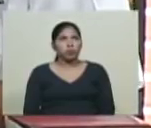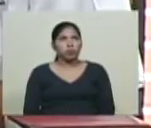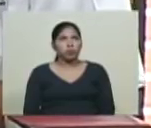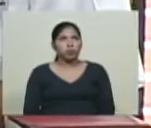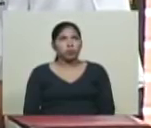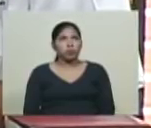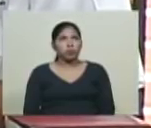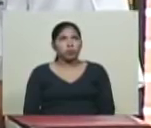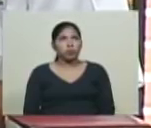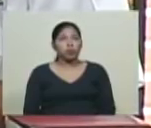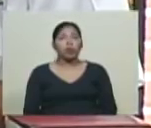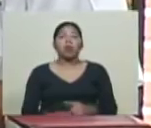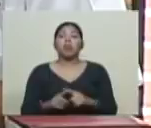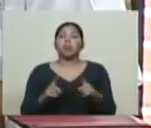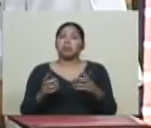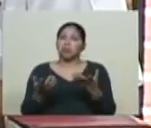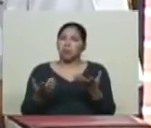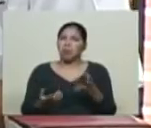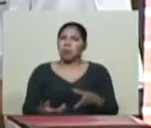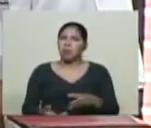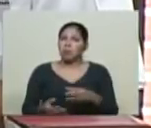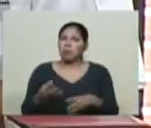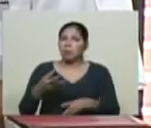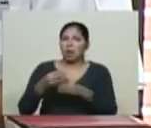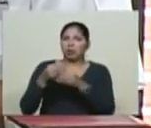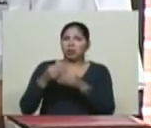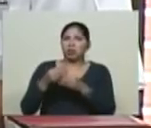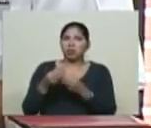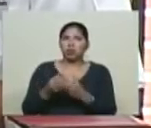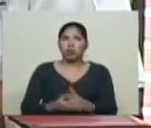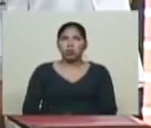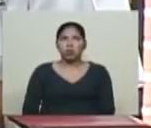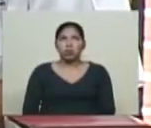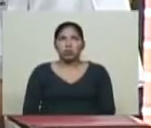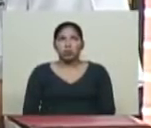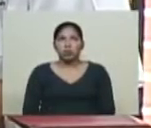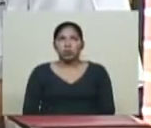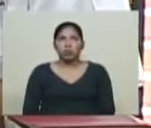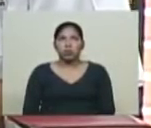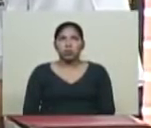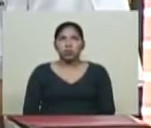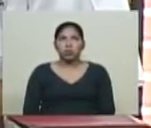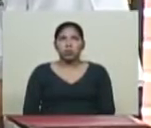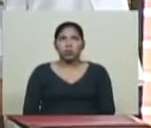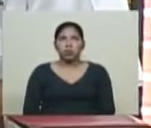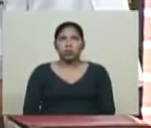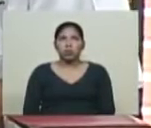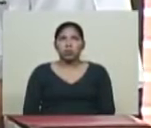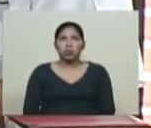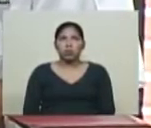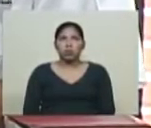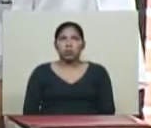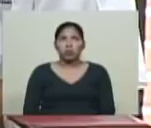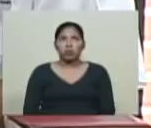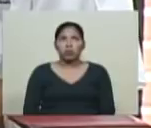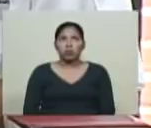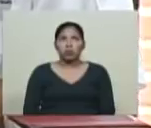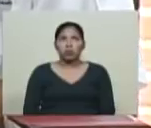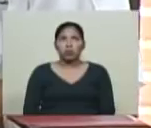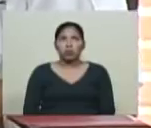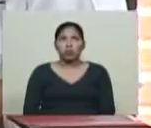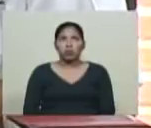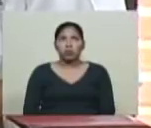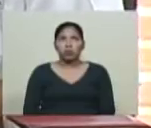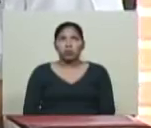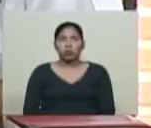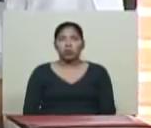mucho. Pero hay algo más. El ministro Salazar Col trabajó mucho en el hospital naval, como orden suya, que el